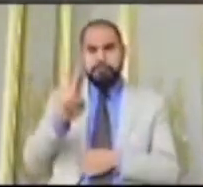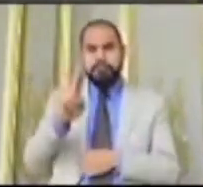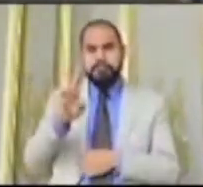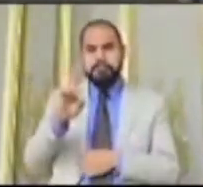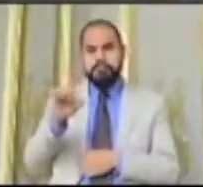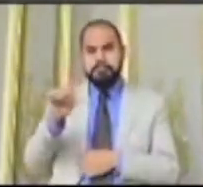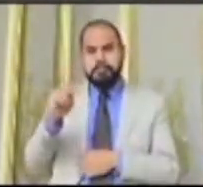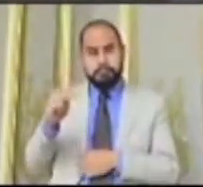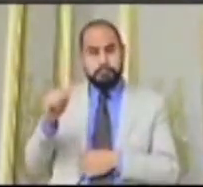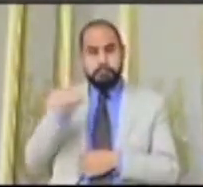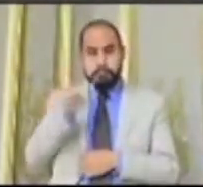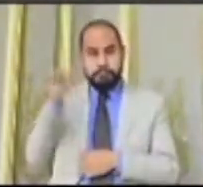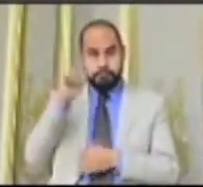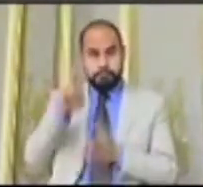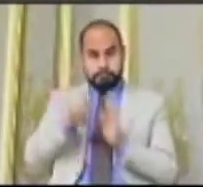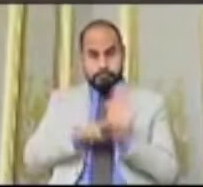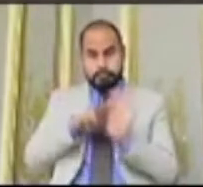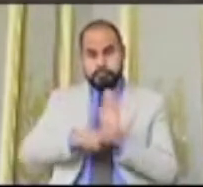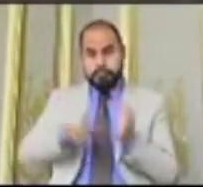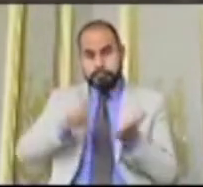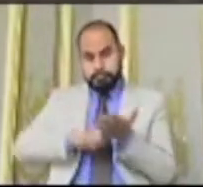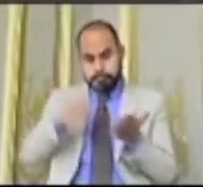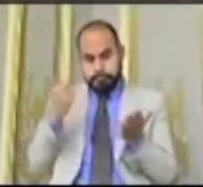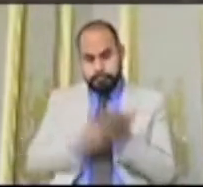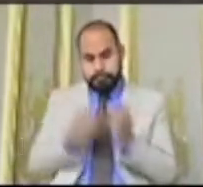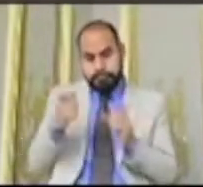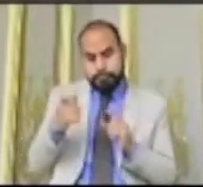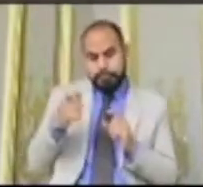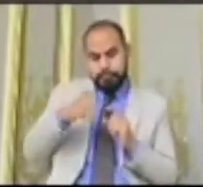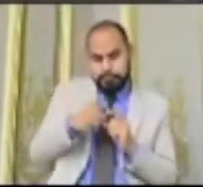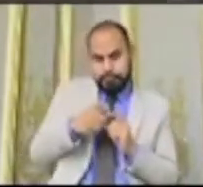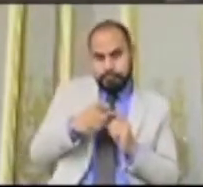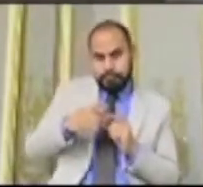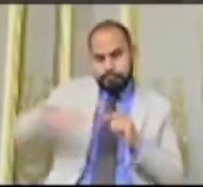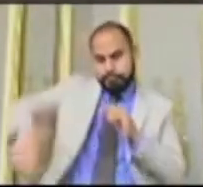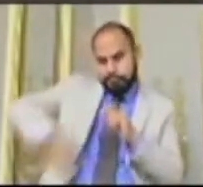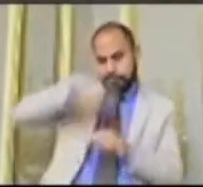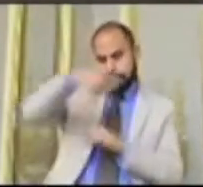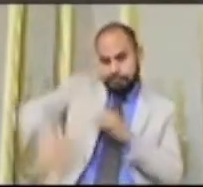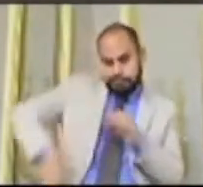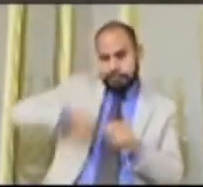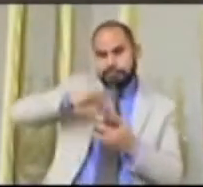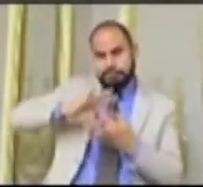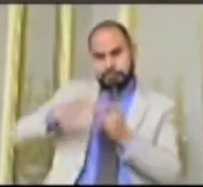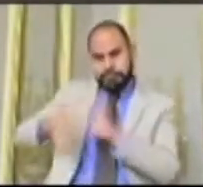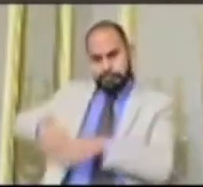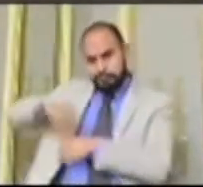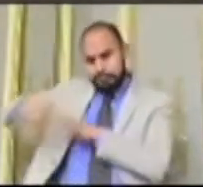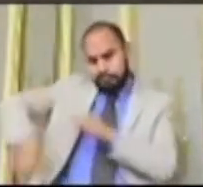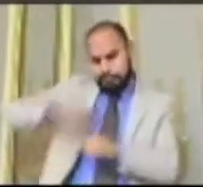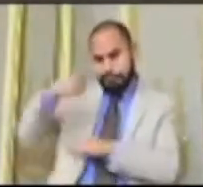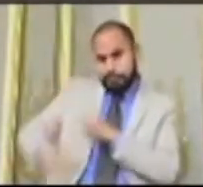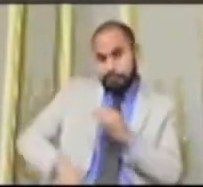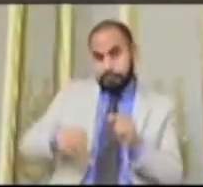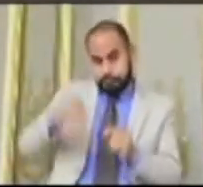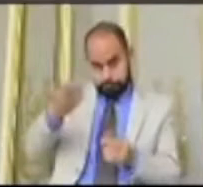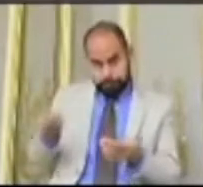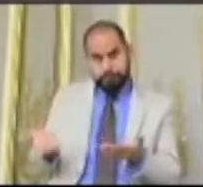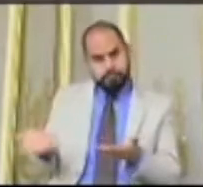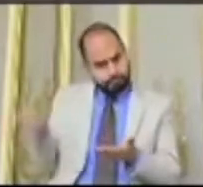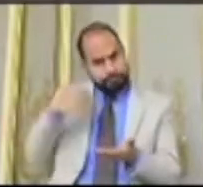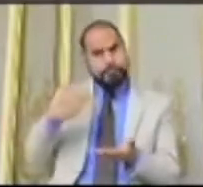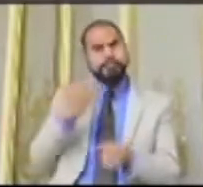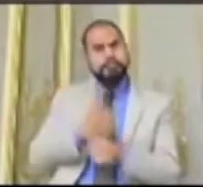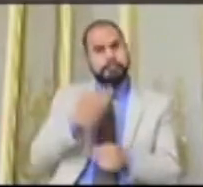tomaron videos donde está cerrado y con doble candado, con doble vuelta el candado. Pero vamos, vamos, pero vamos ahorita.